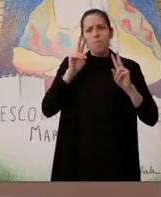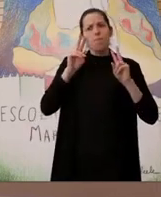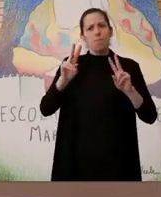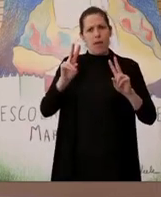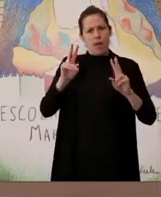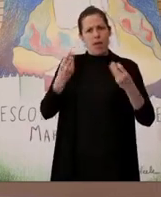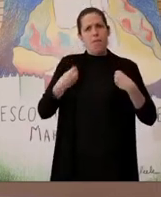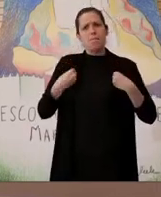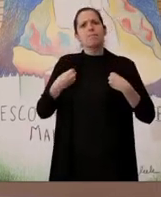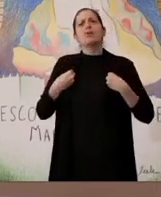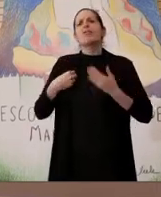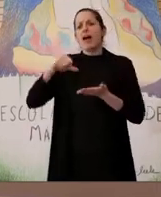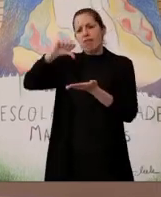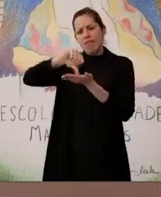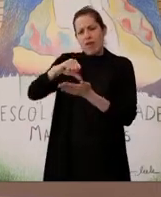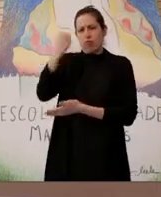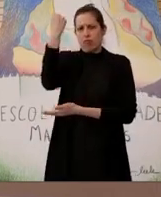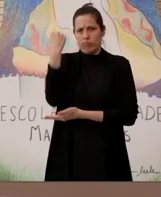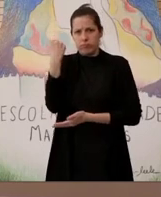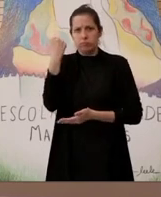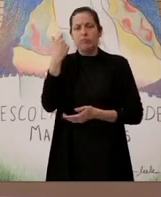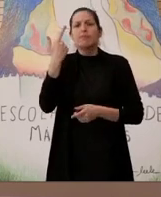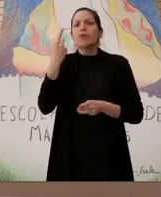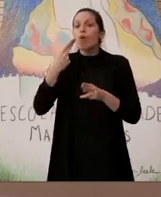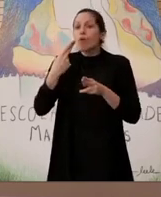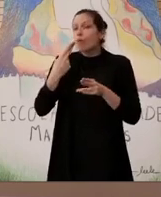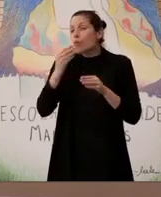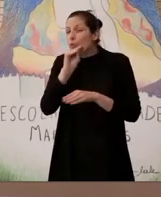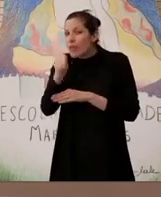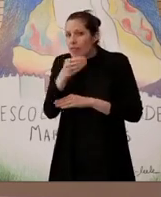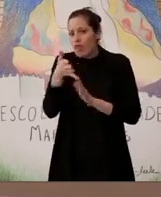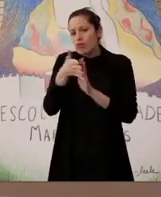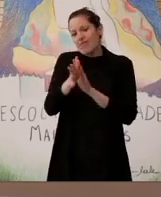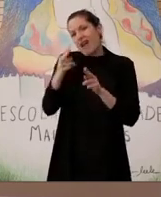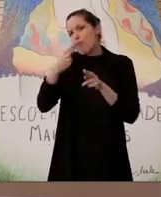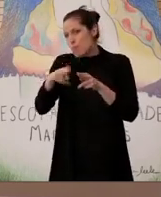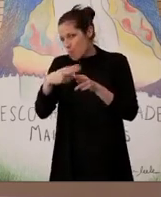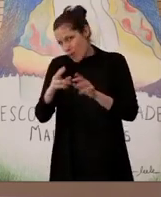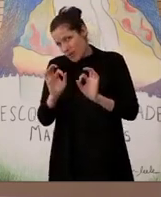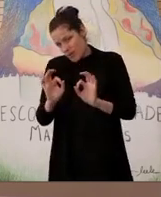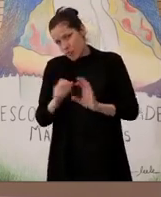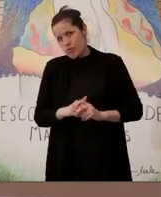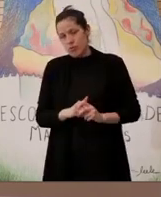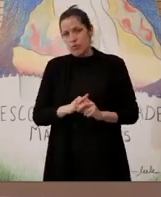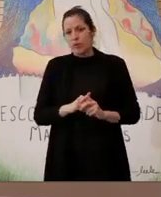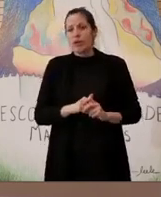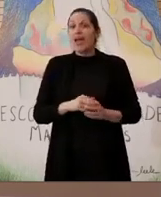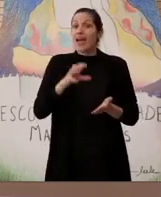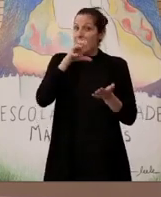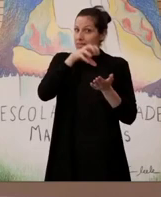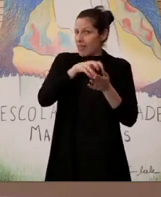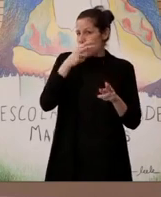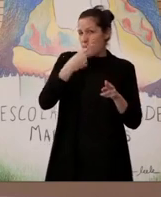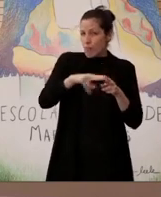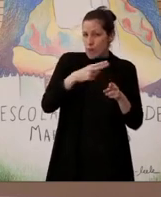centro que o personal y los cuidados son políticos y que si hay una administración y si hay una entidad de política que